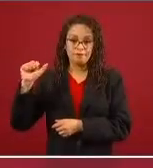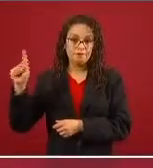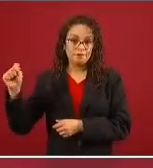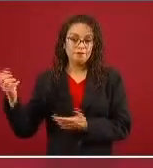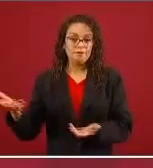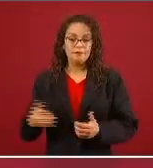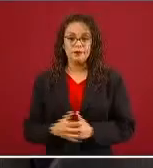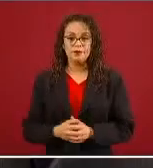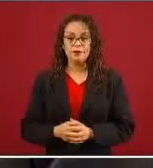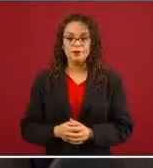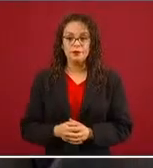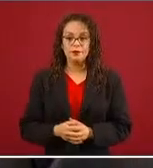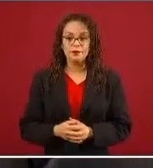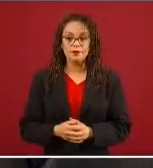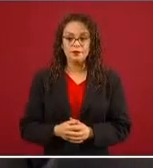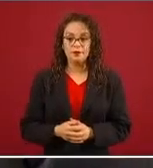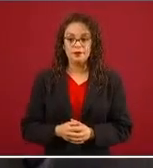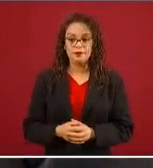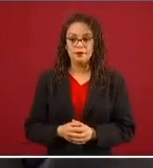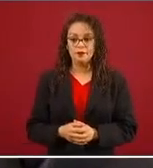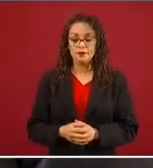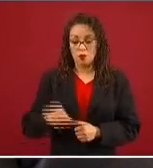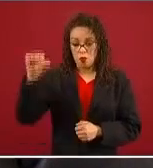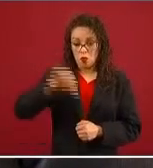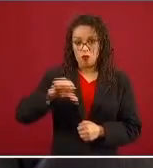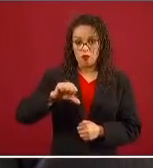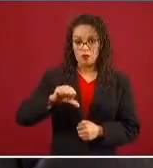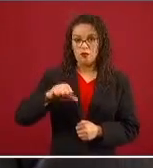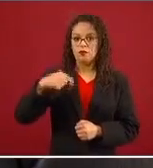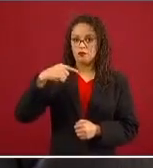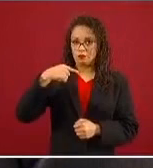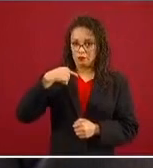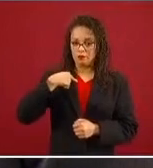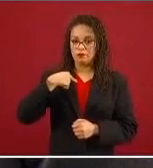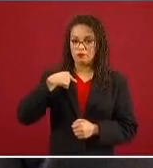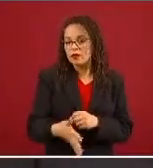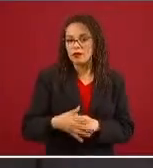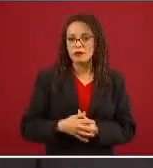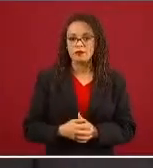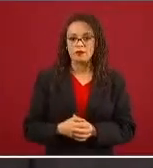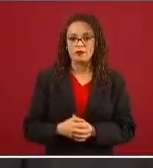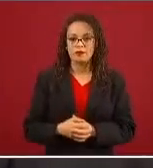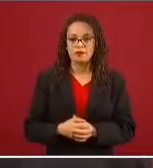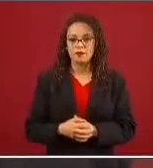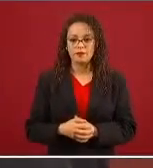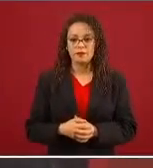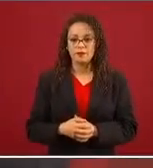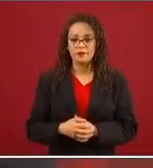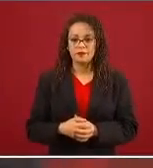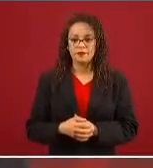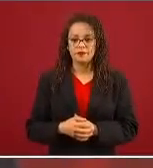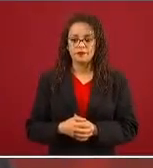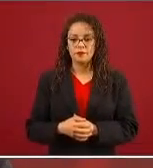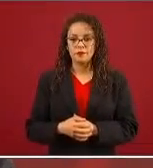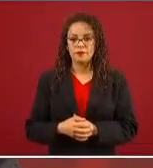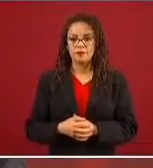los organismos empresariales. Al momento que se